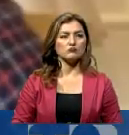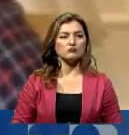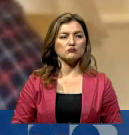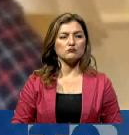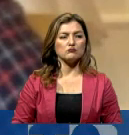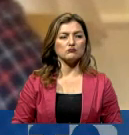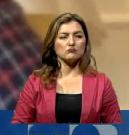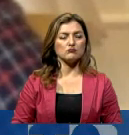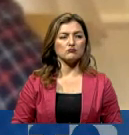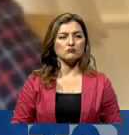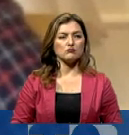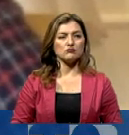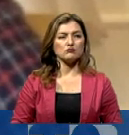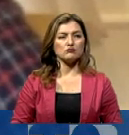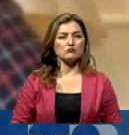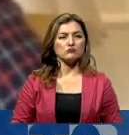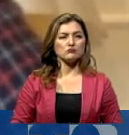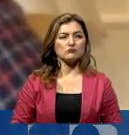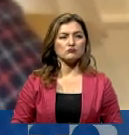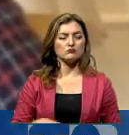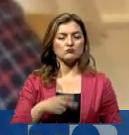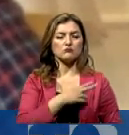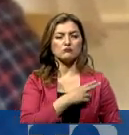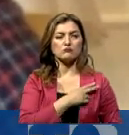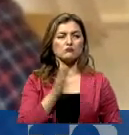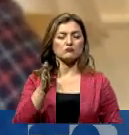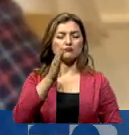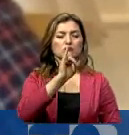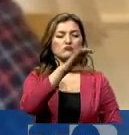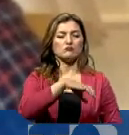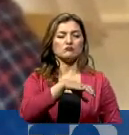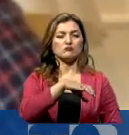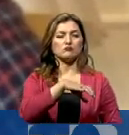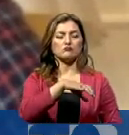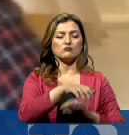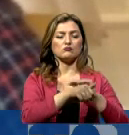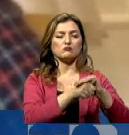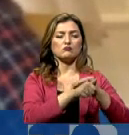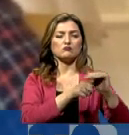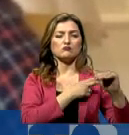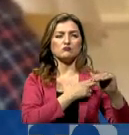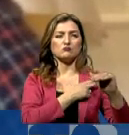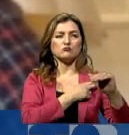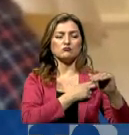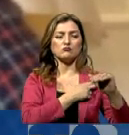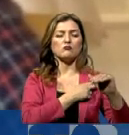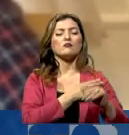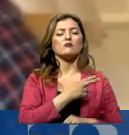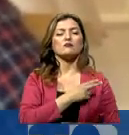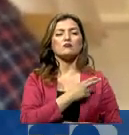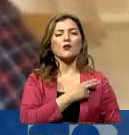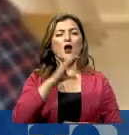una extensión universitaria en las lides galápagos ésta lo manejamos con la universidad de carolina del norte en chapel